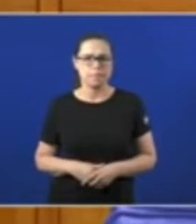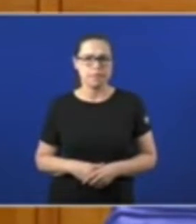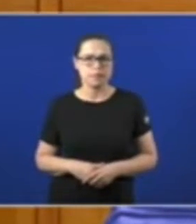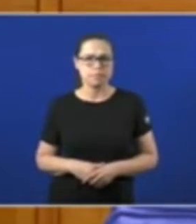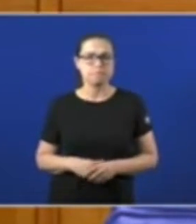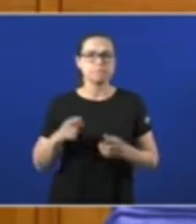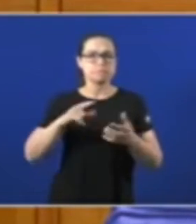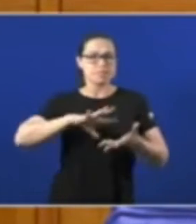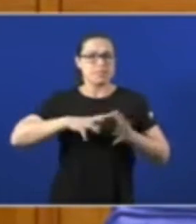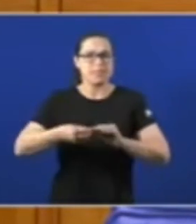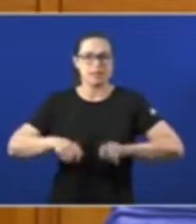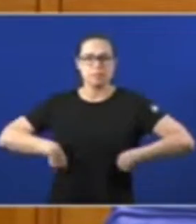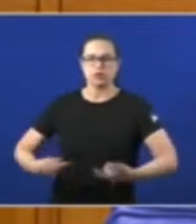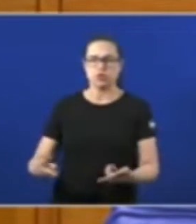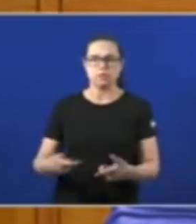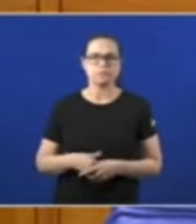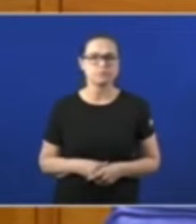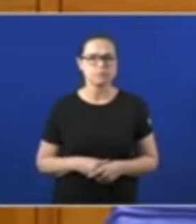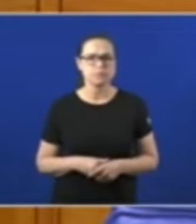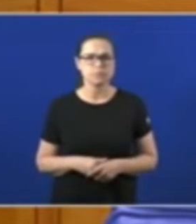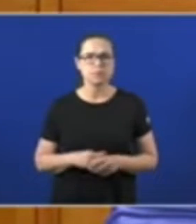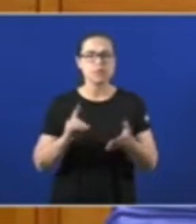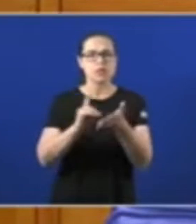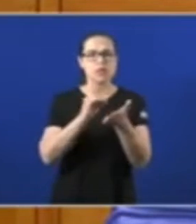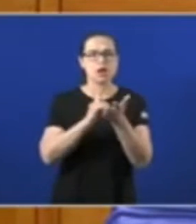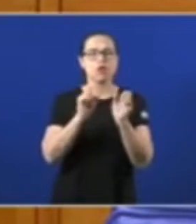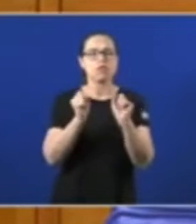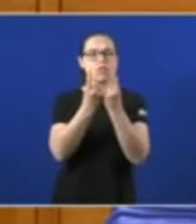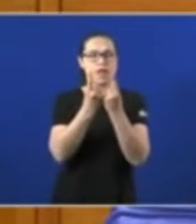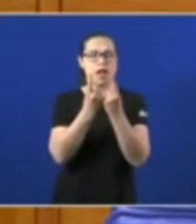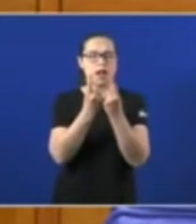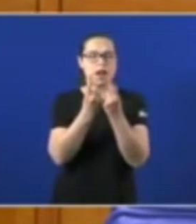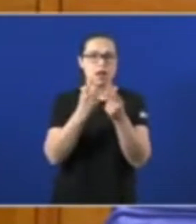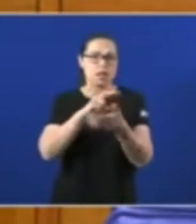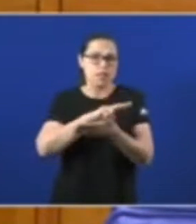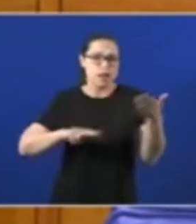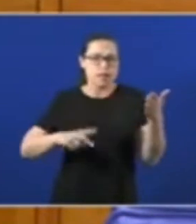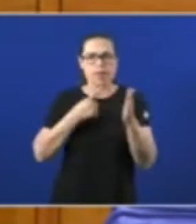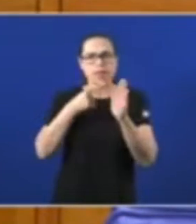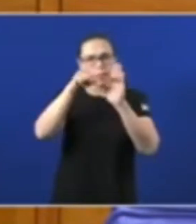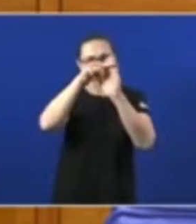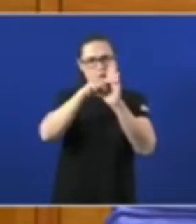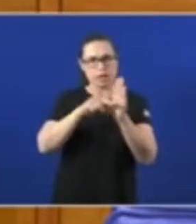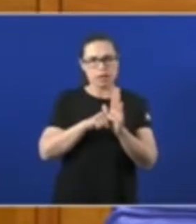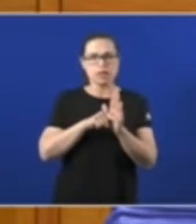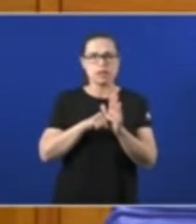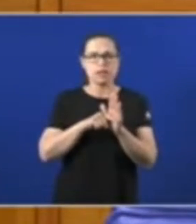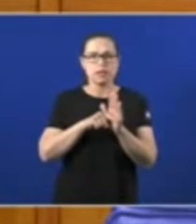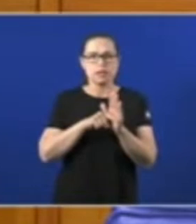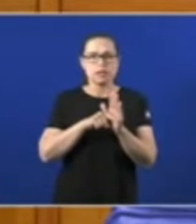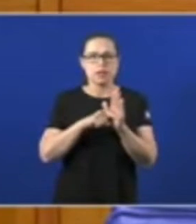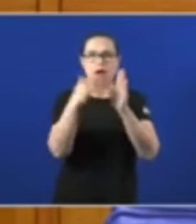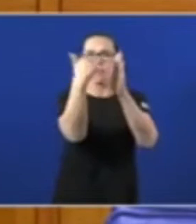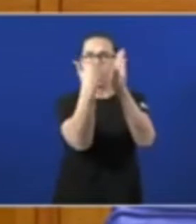seus investimentos como dice odga esta orden ten por obeto establecer as bases reguladoras para a concesión en réxime de